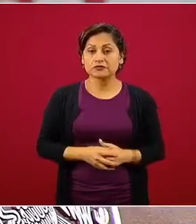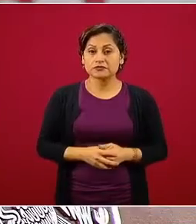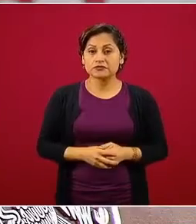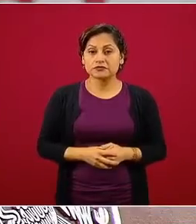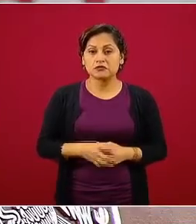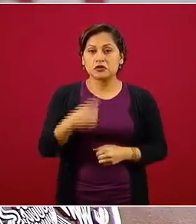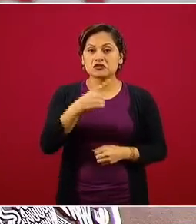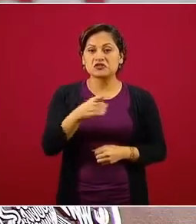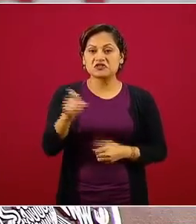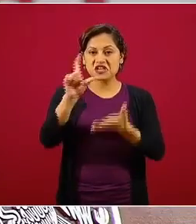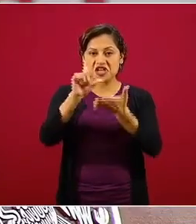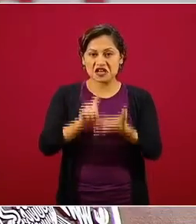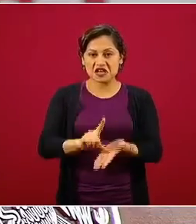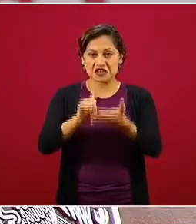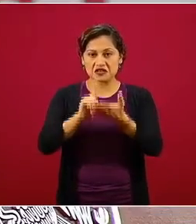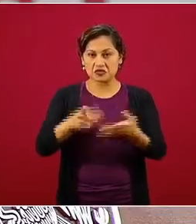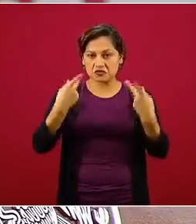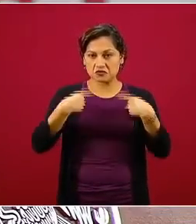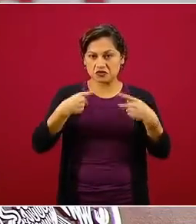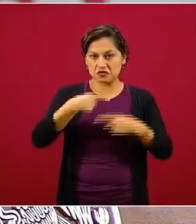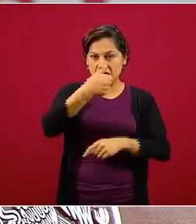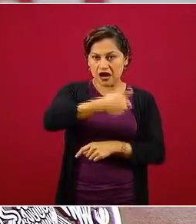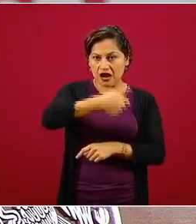100 litros por persona.